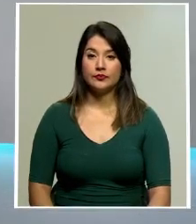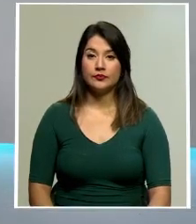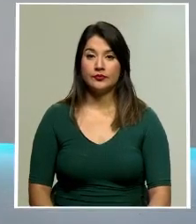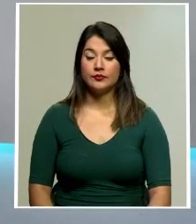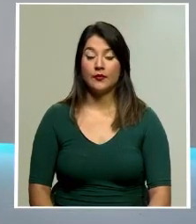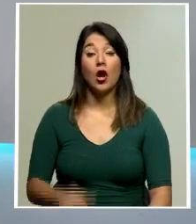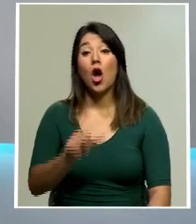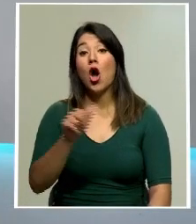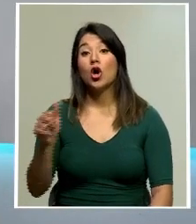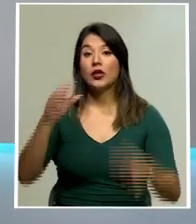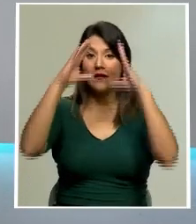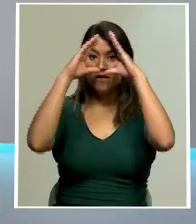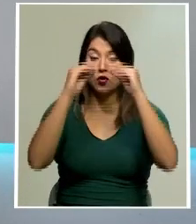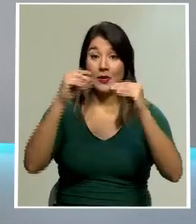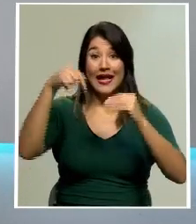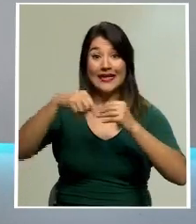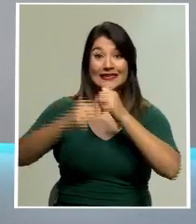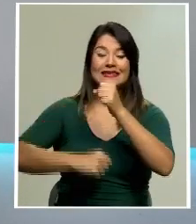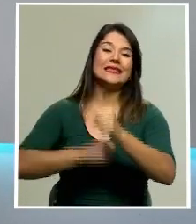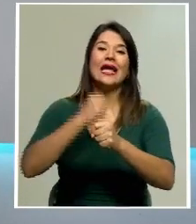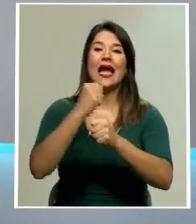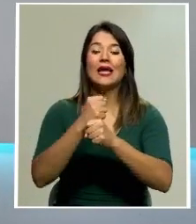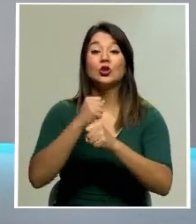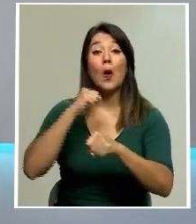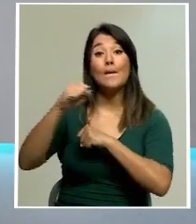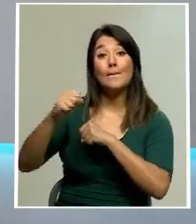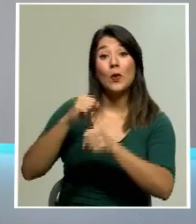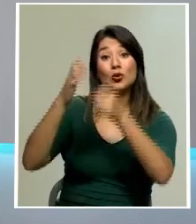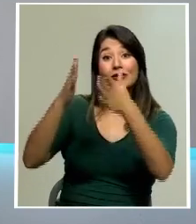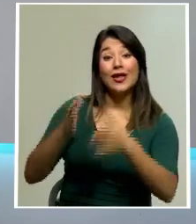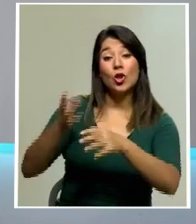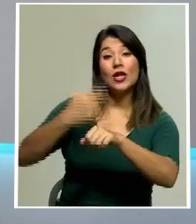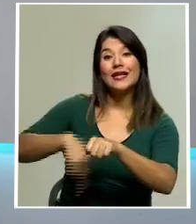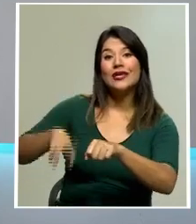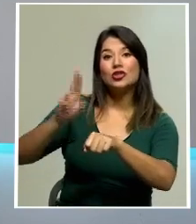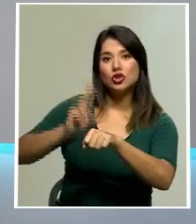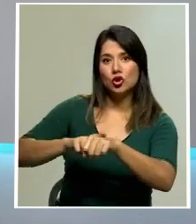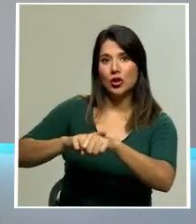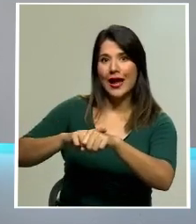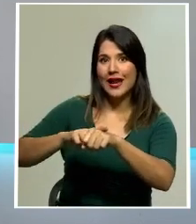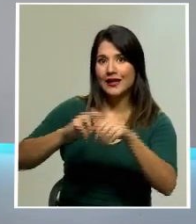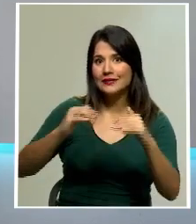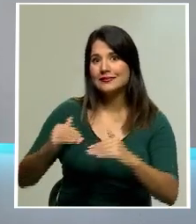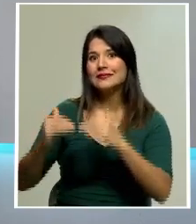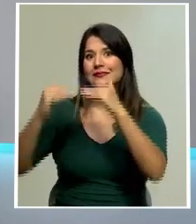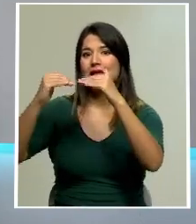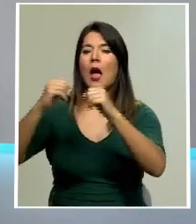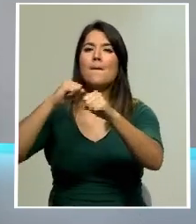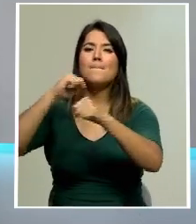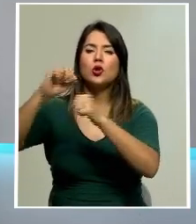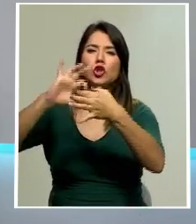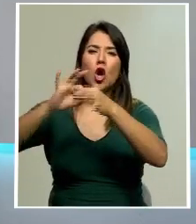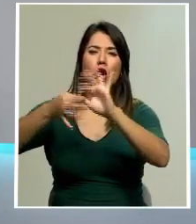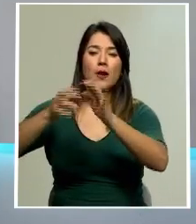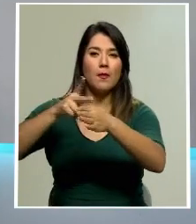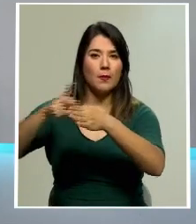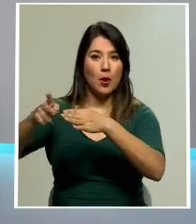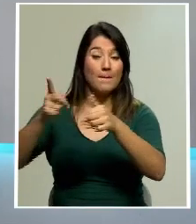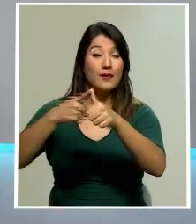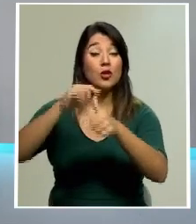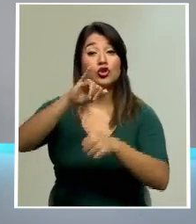En otras informaciones, este año varios boxeadores nacionales han dado el paso del boxeo olímpico al profesional. Primero fue Joseph